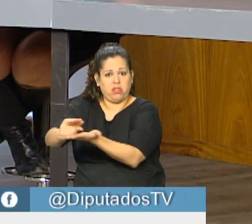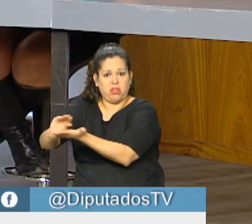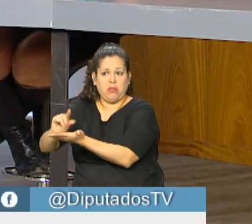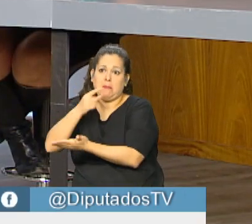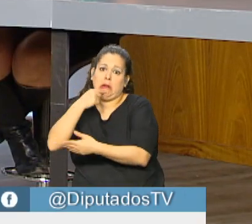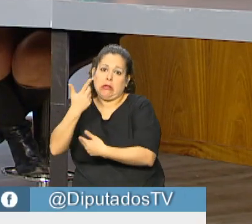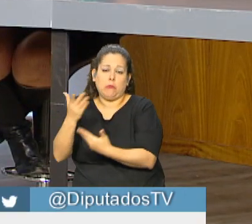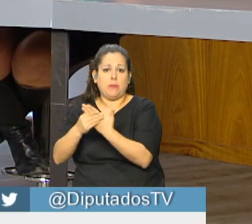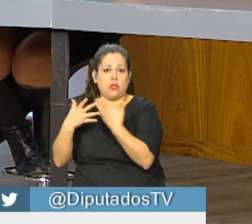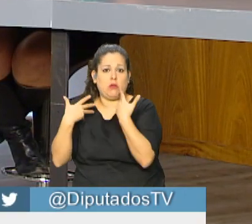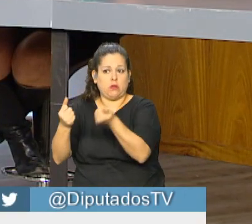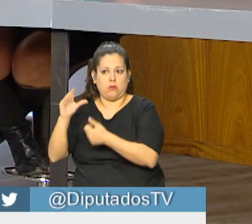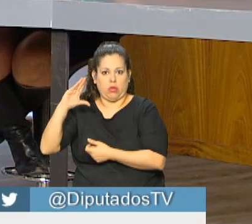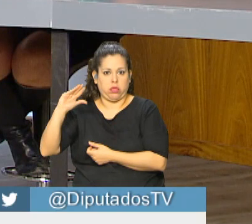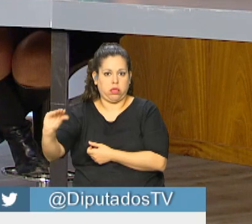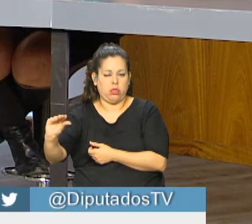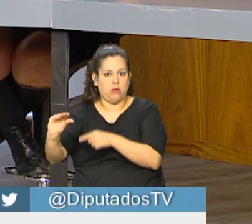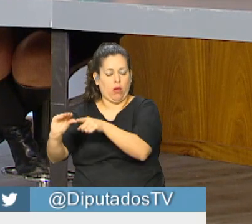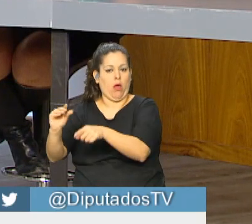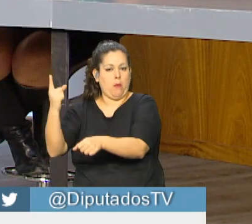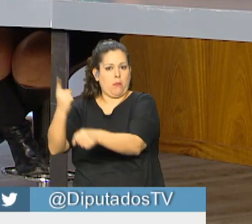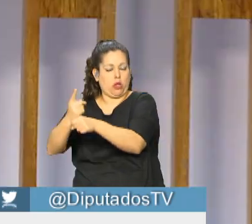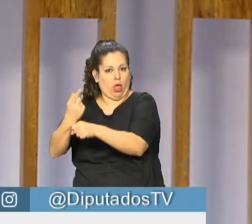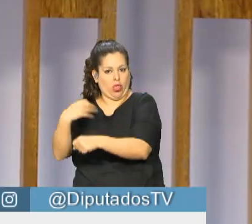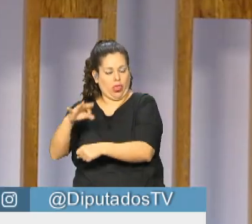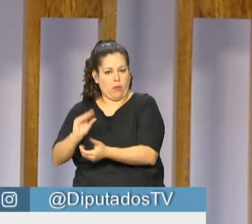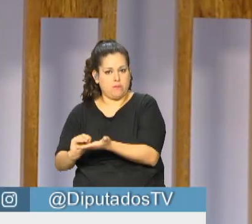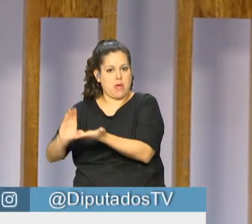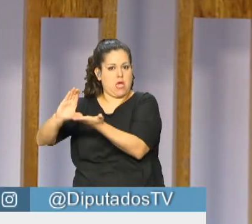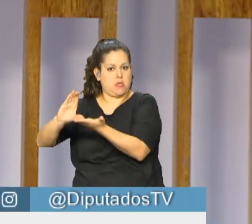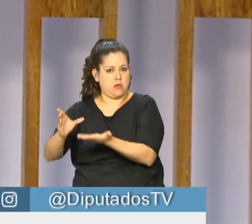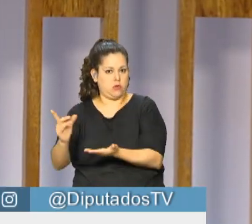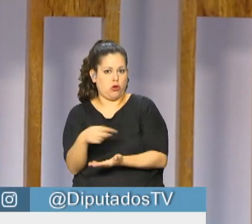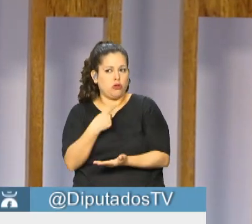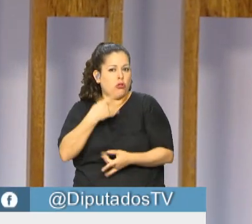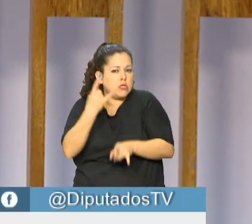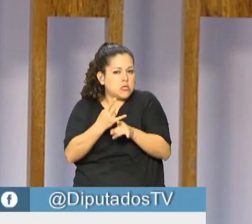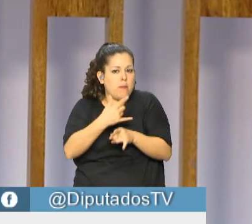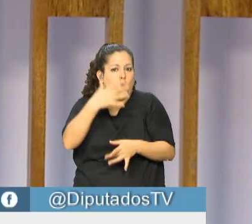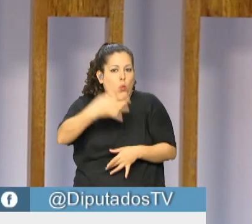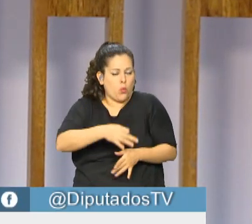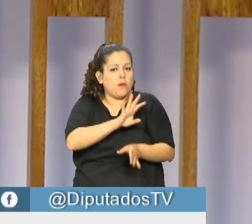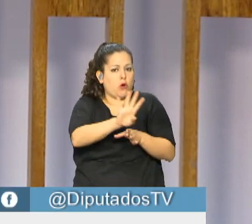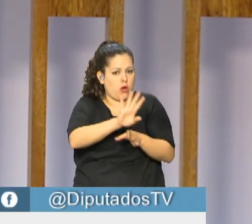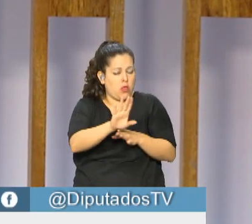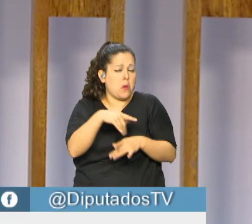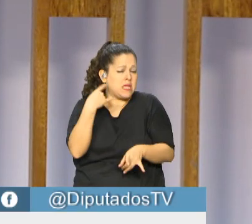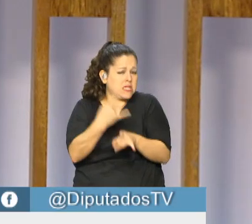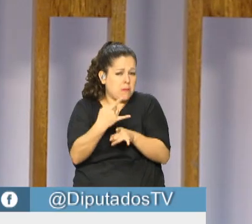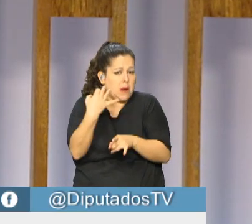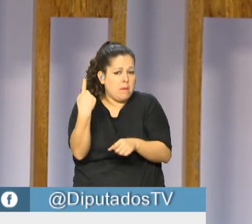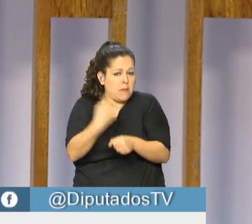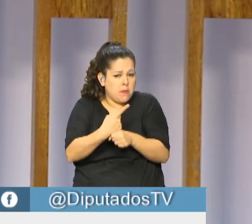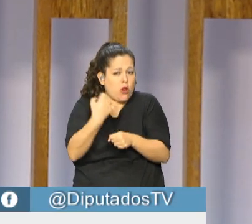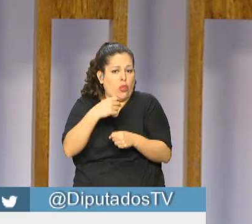de Salud. Con respecto a la deuda, creo que siempre hemos cumplido con la deuda. Por supuesto hay que sentarse. Primero porque el Fondo Monetario